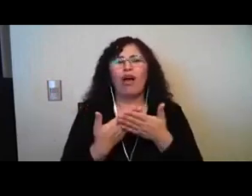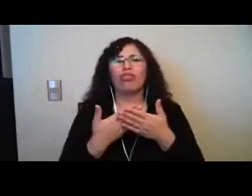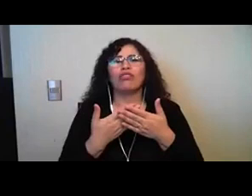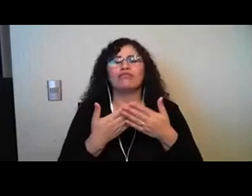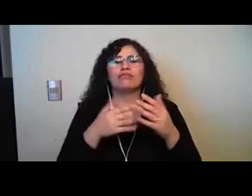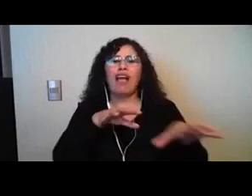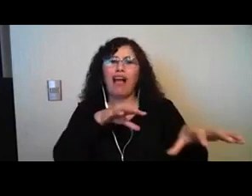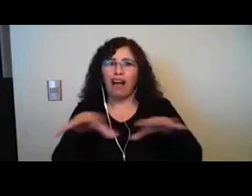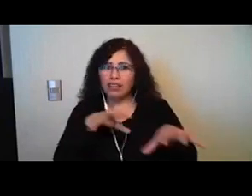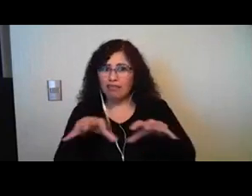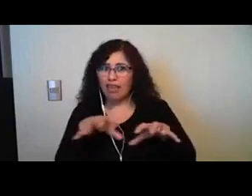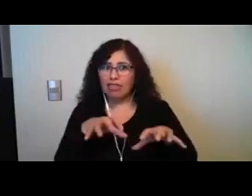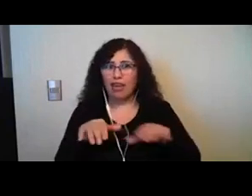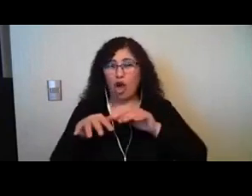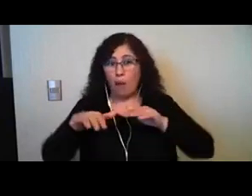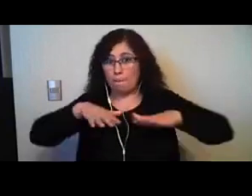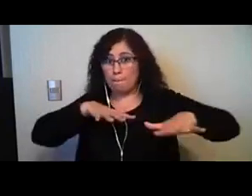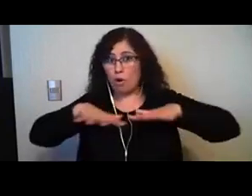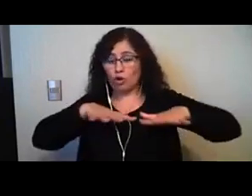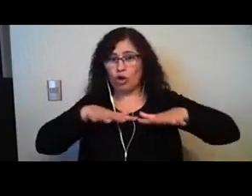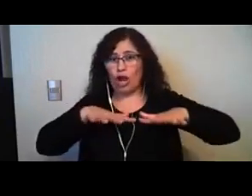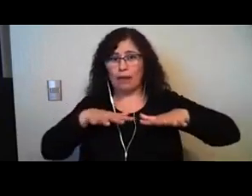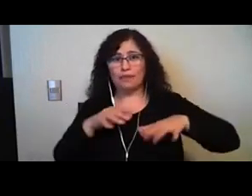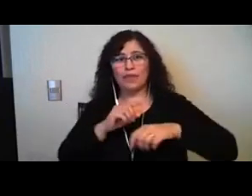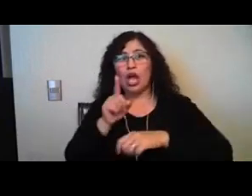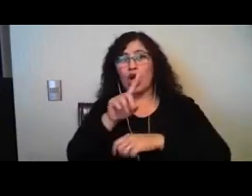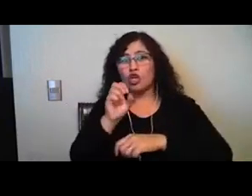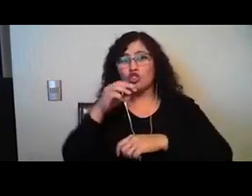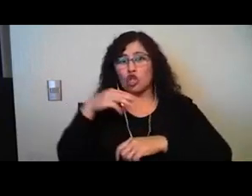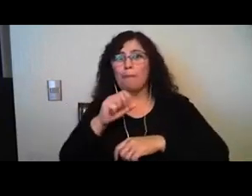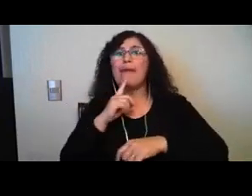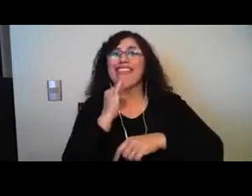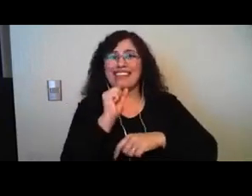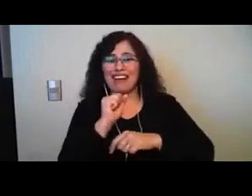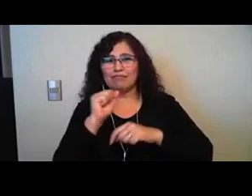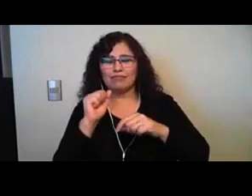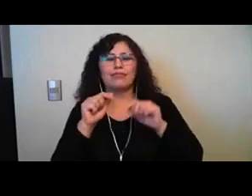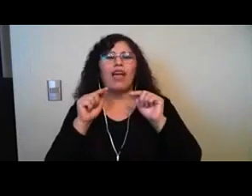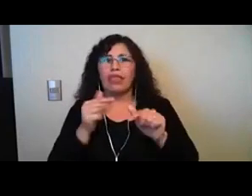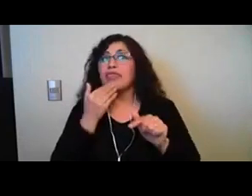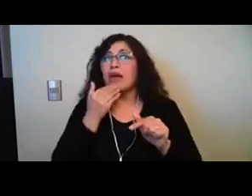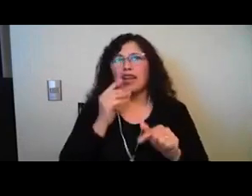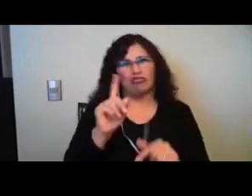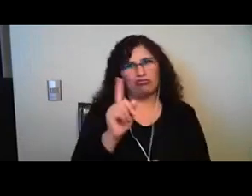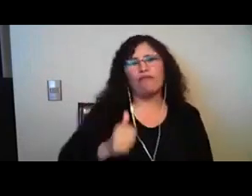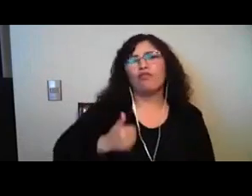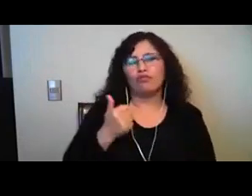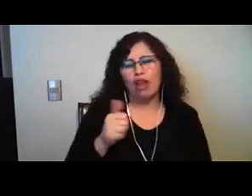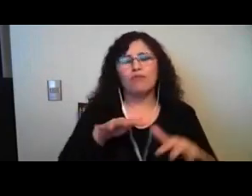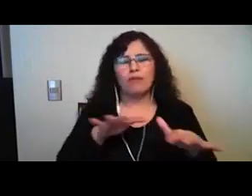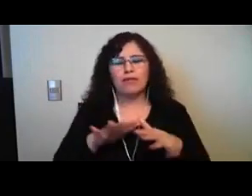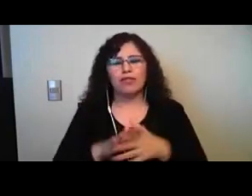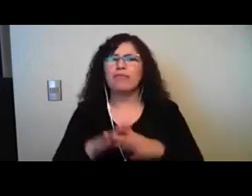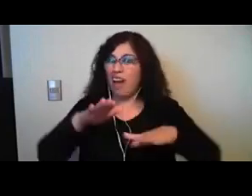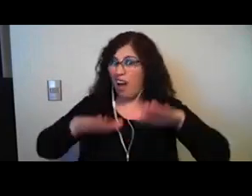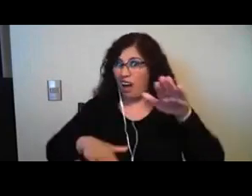motora somática, ya especial los movimientos de tipo voluntario. Muchas veces aquí se cae el